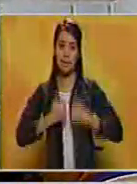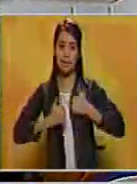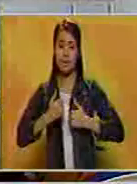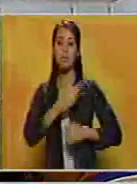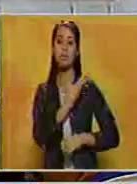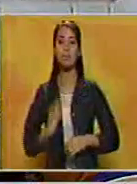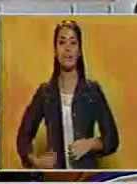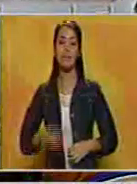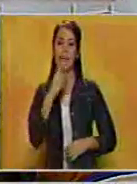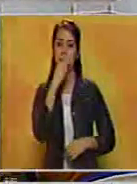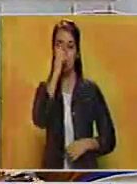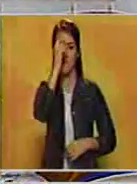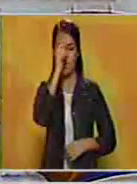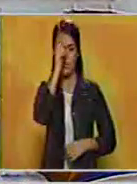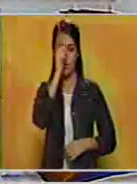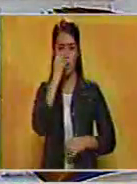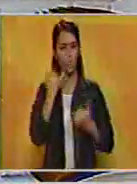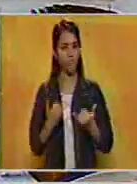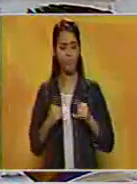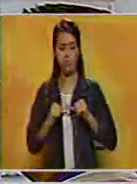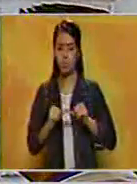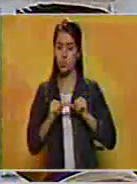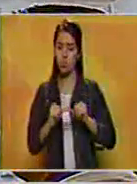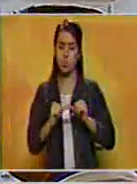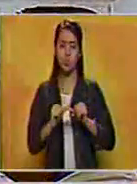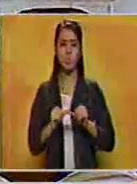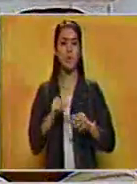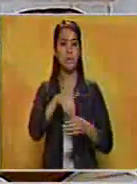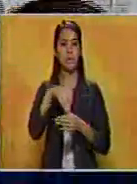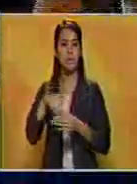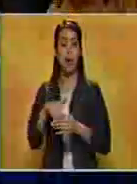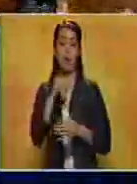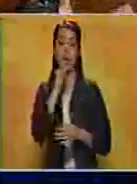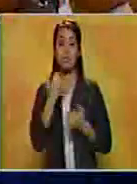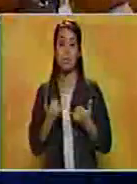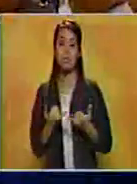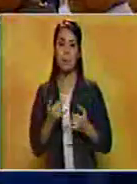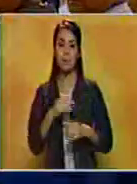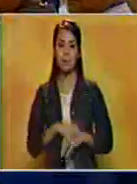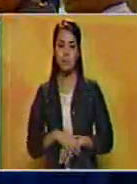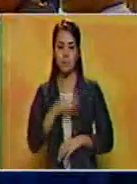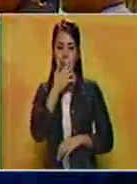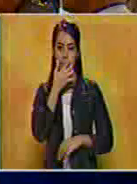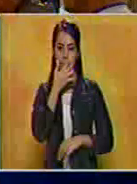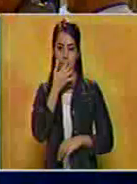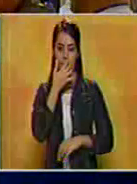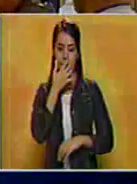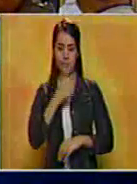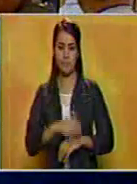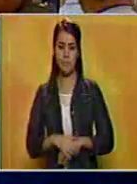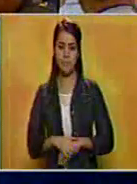se mantiene en la carrera electoral. En la información, nosotros por el momento devolvemos este pase al estudio.